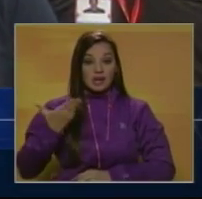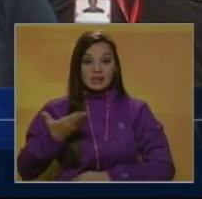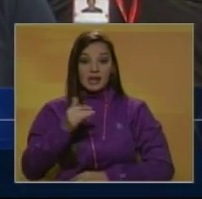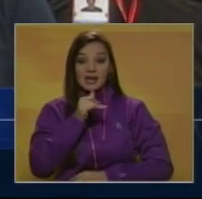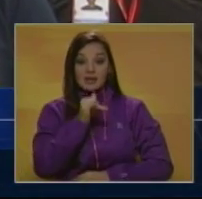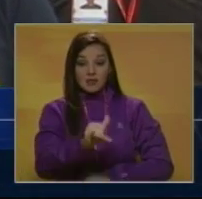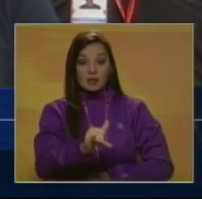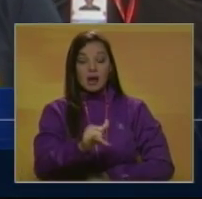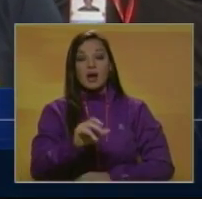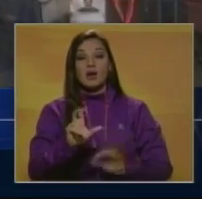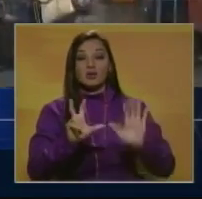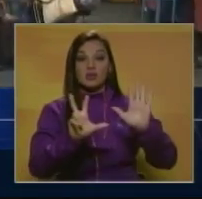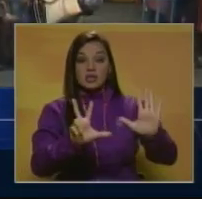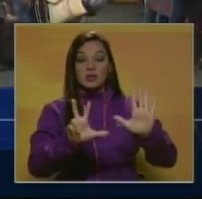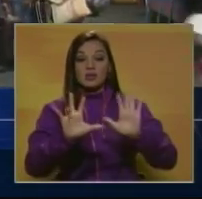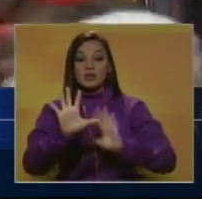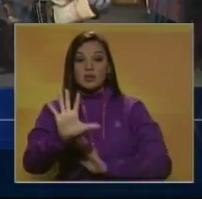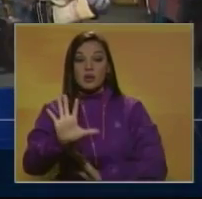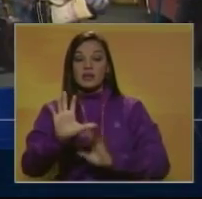terminal